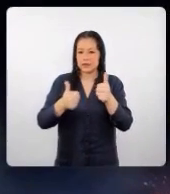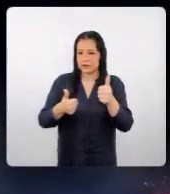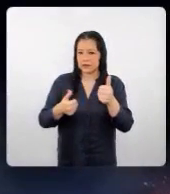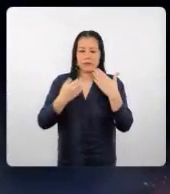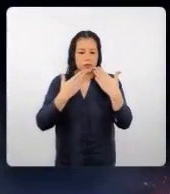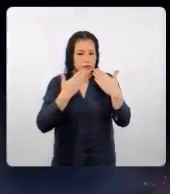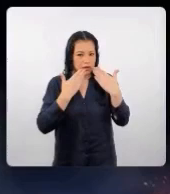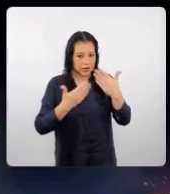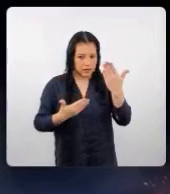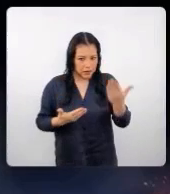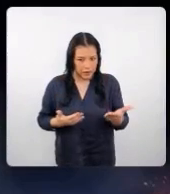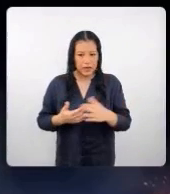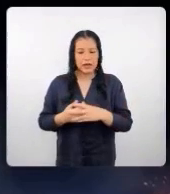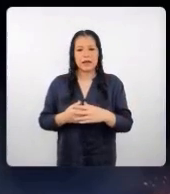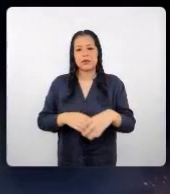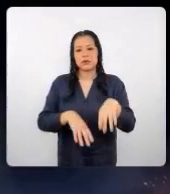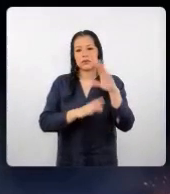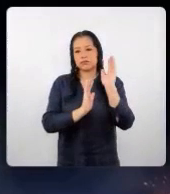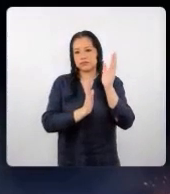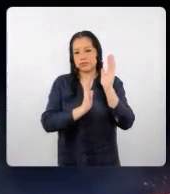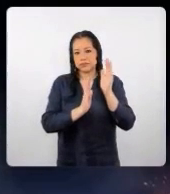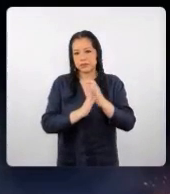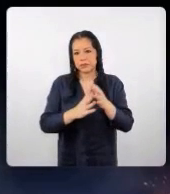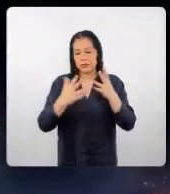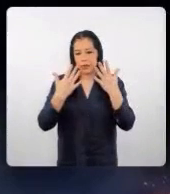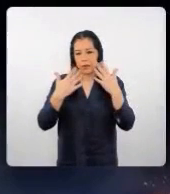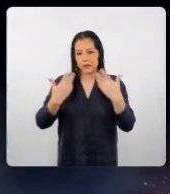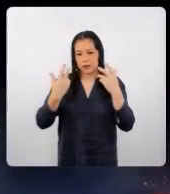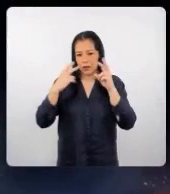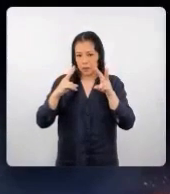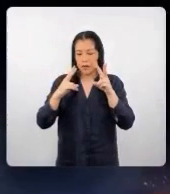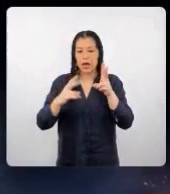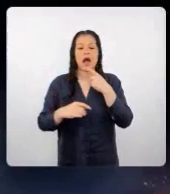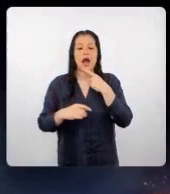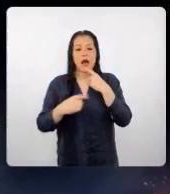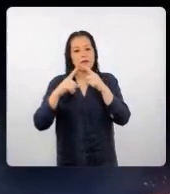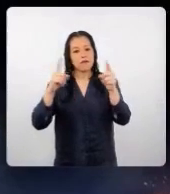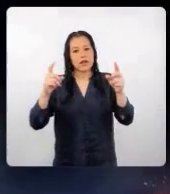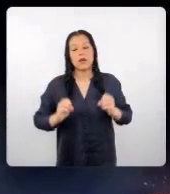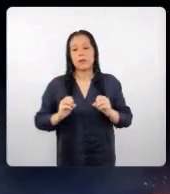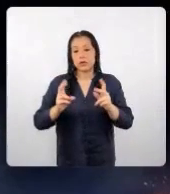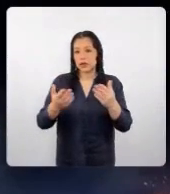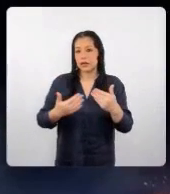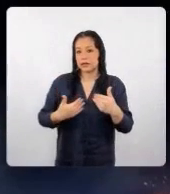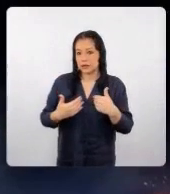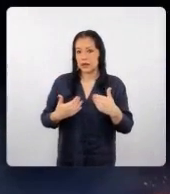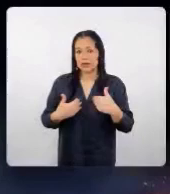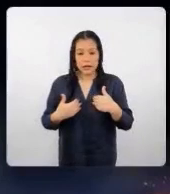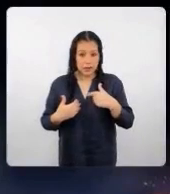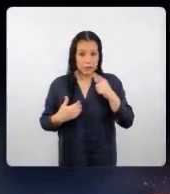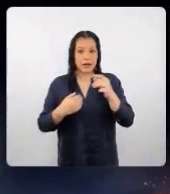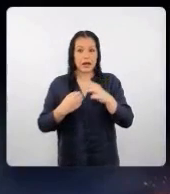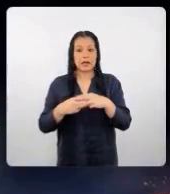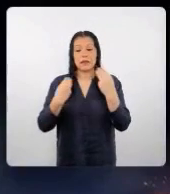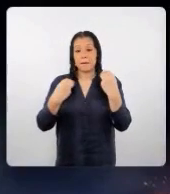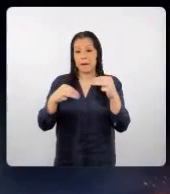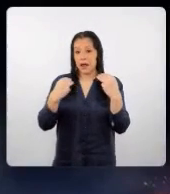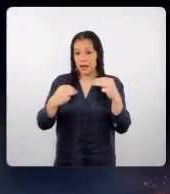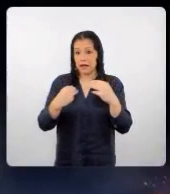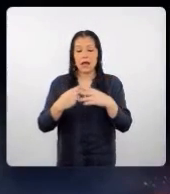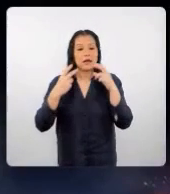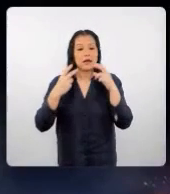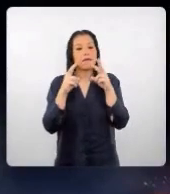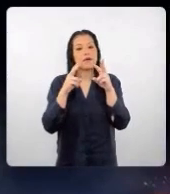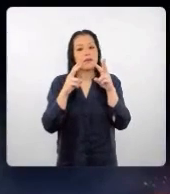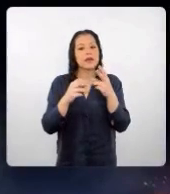bien, muchísimas gracias por tu presentación. Realmente hemos podido visualizar diversas oportunidades que tenemos para este mercado. Estamos